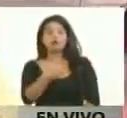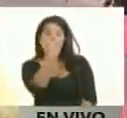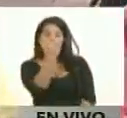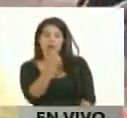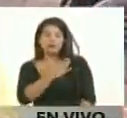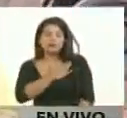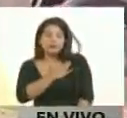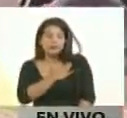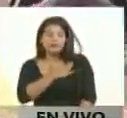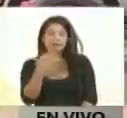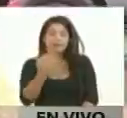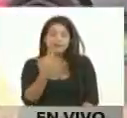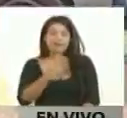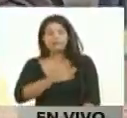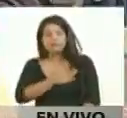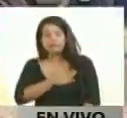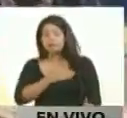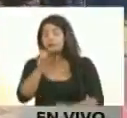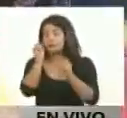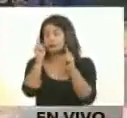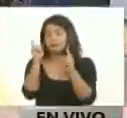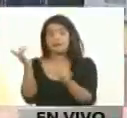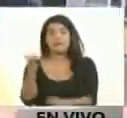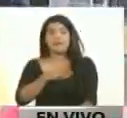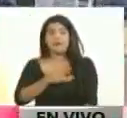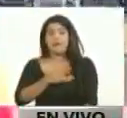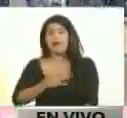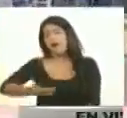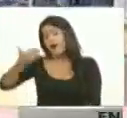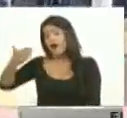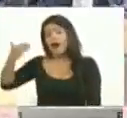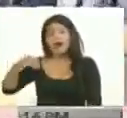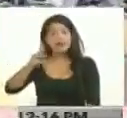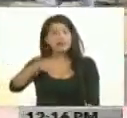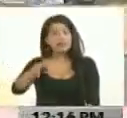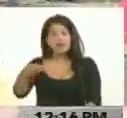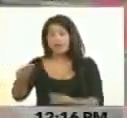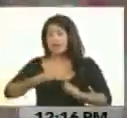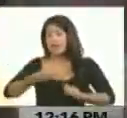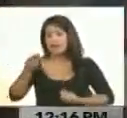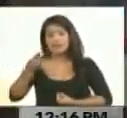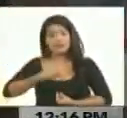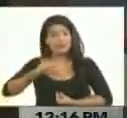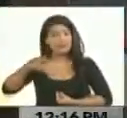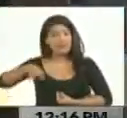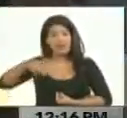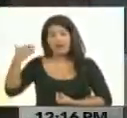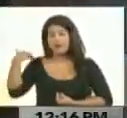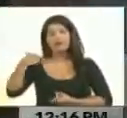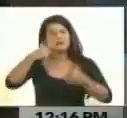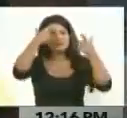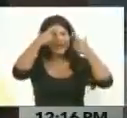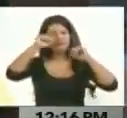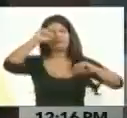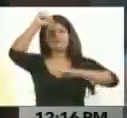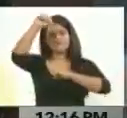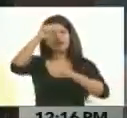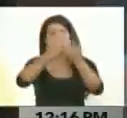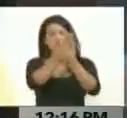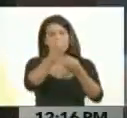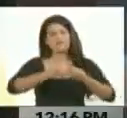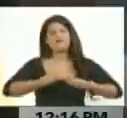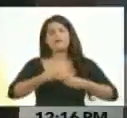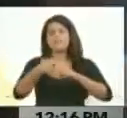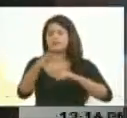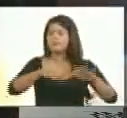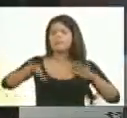sinceramente, esto es increíble porque nunca se había visto eso, jamás. Que Chávez viva y que la patria